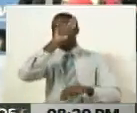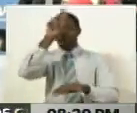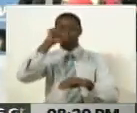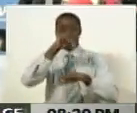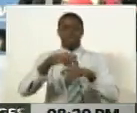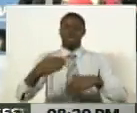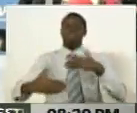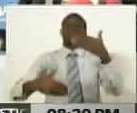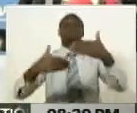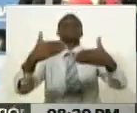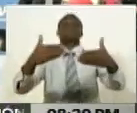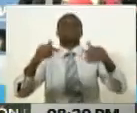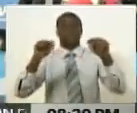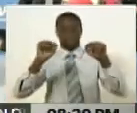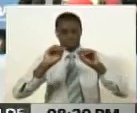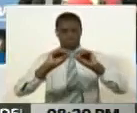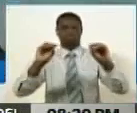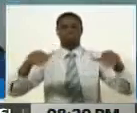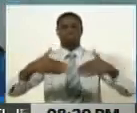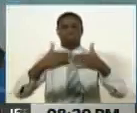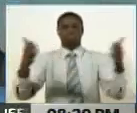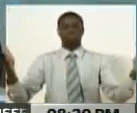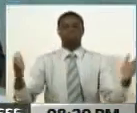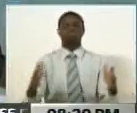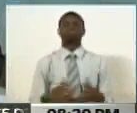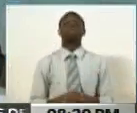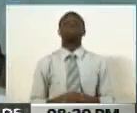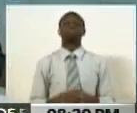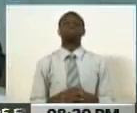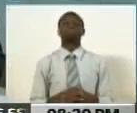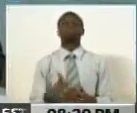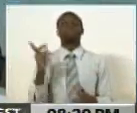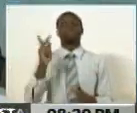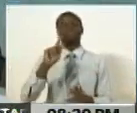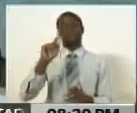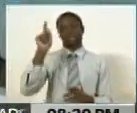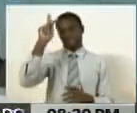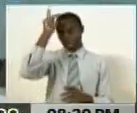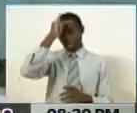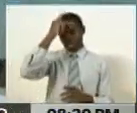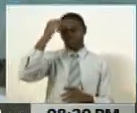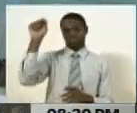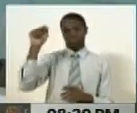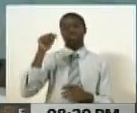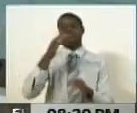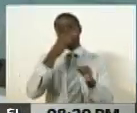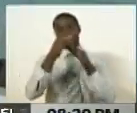estamos llamados a realizar. Bueno, agradecemos al defensor del pueblo, Tarek William